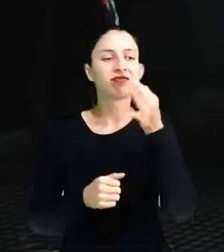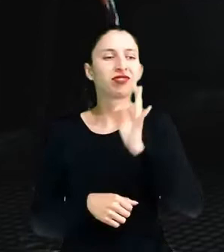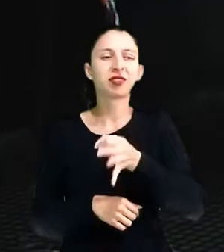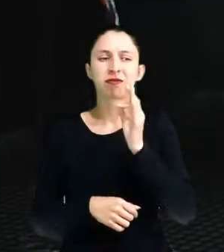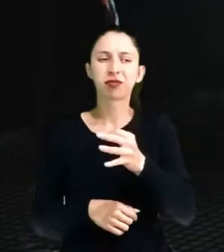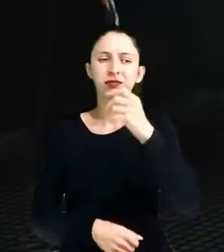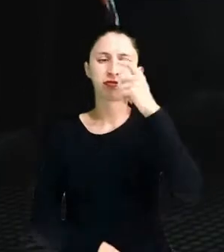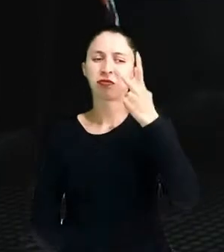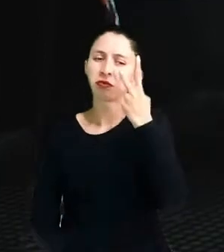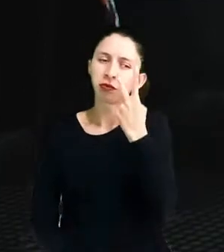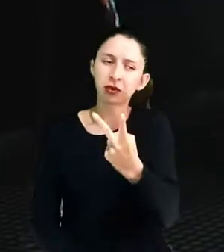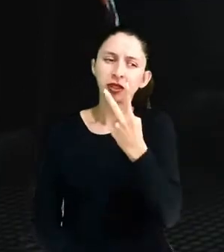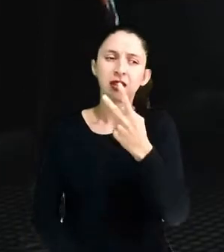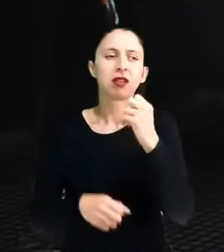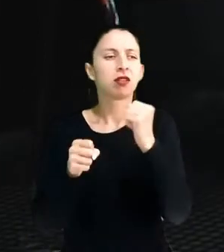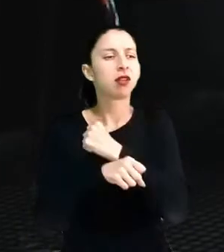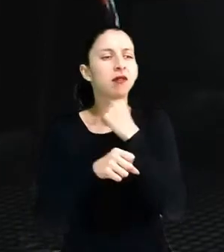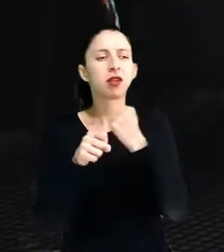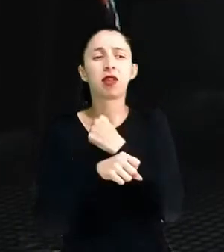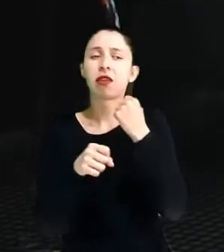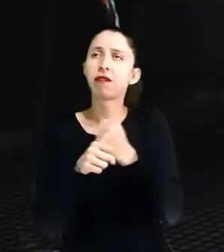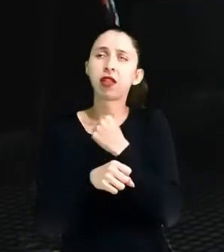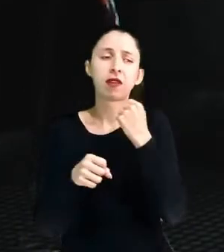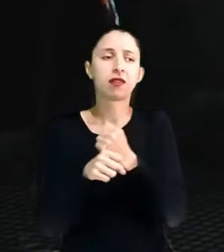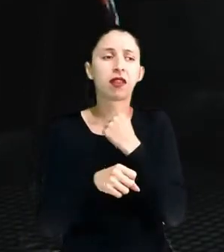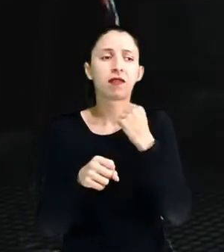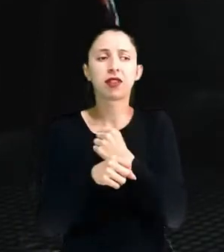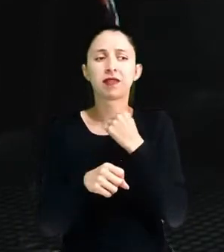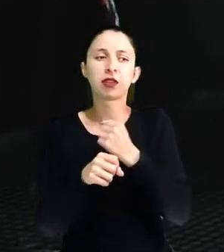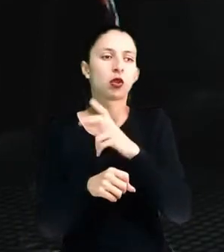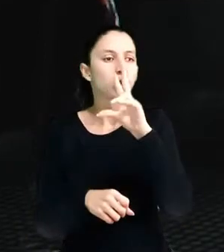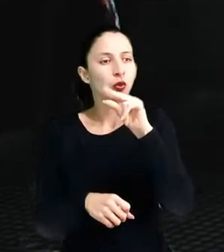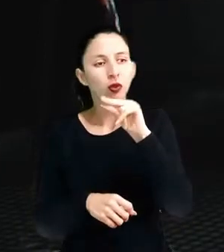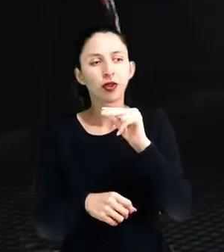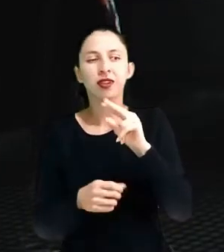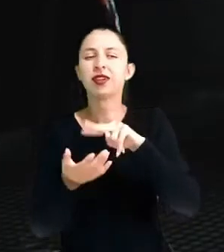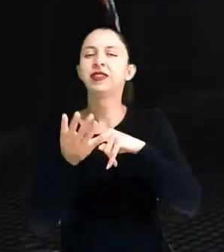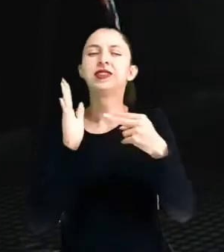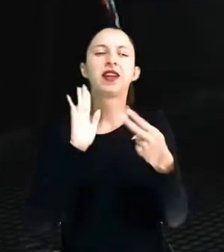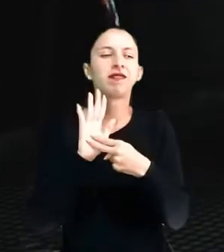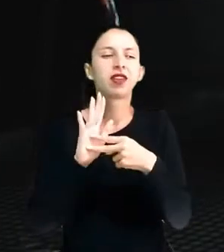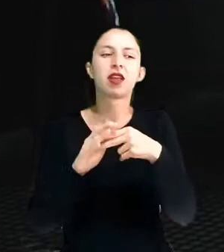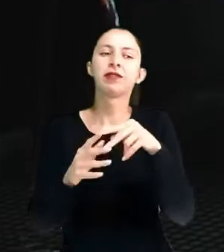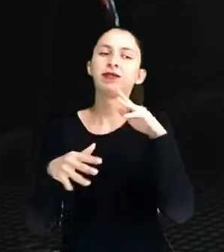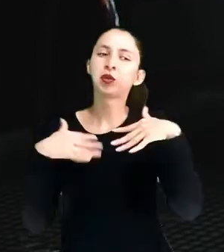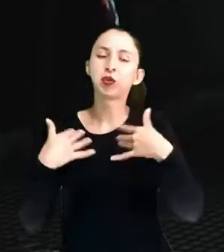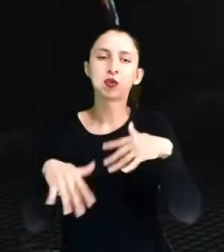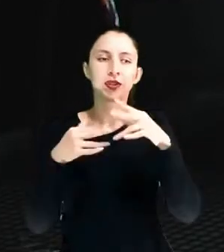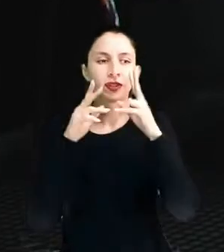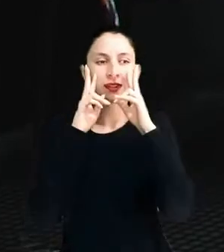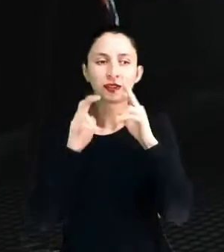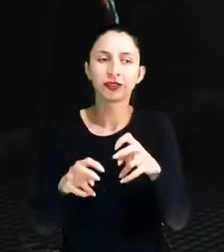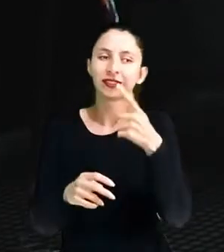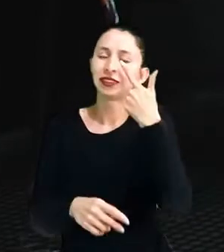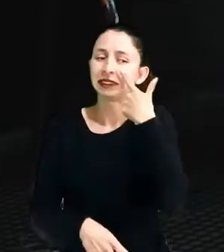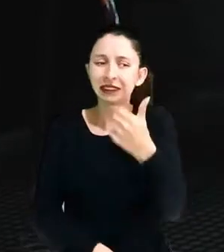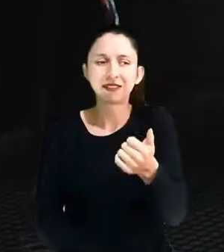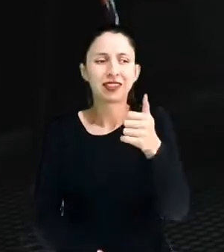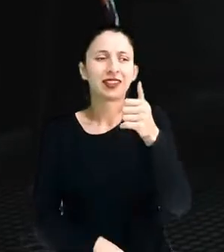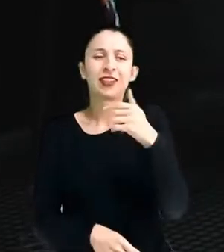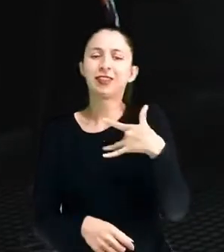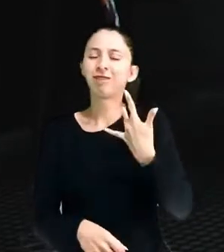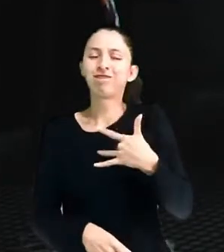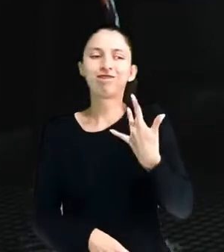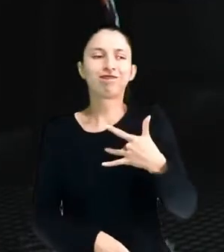trabajo como tal, como la labor de un trabajo, sino más bien como un gusto, una satisfacción de poder hacer las cosas y hacerlas de la